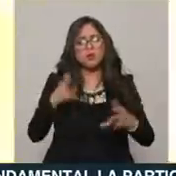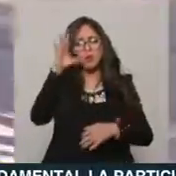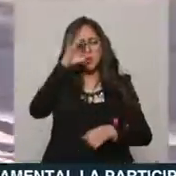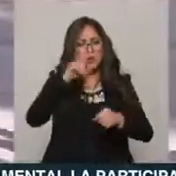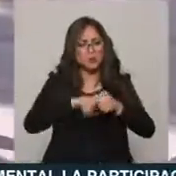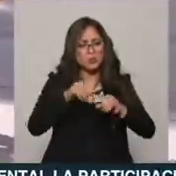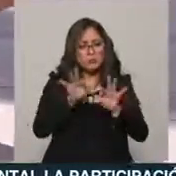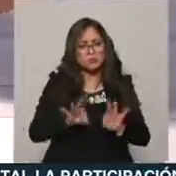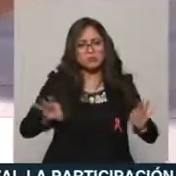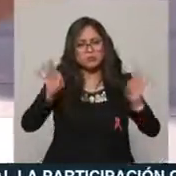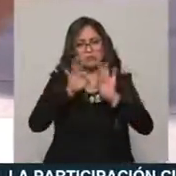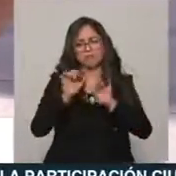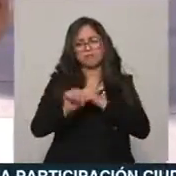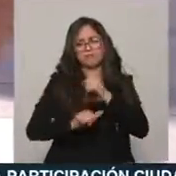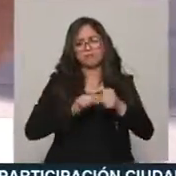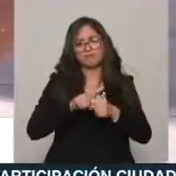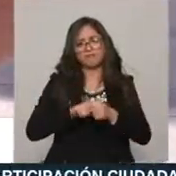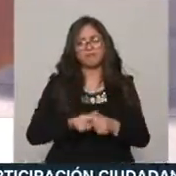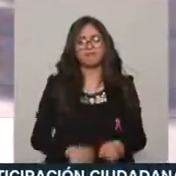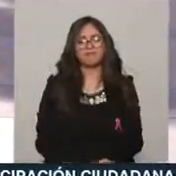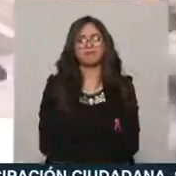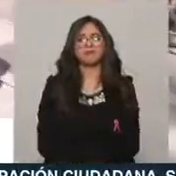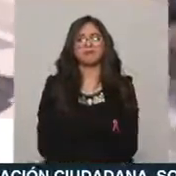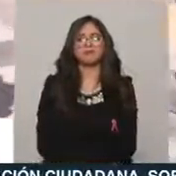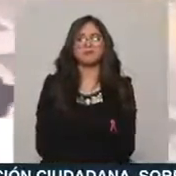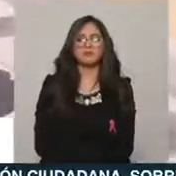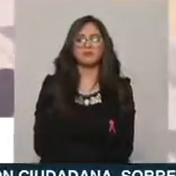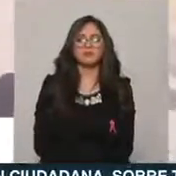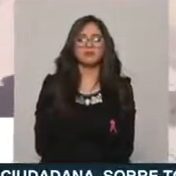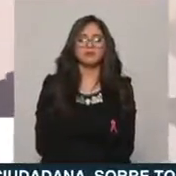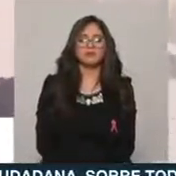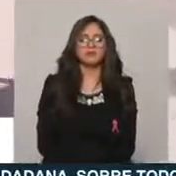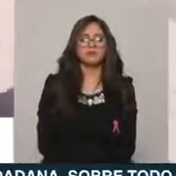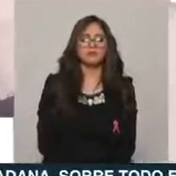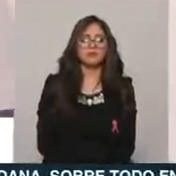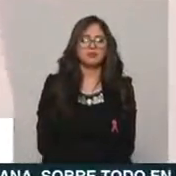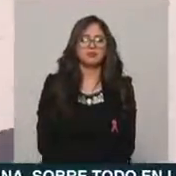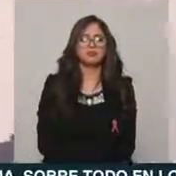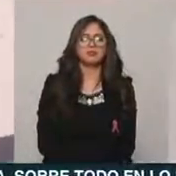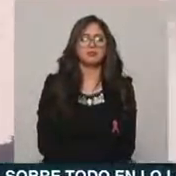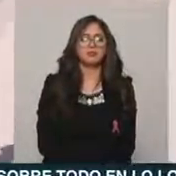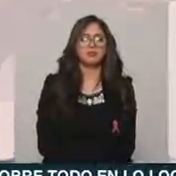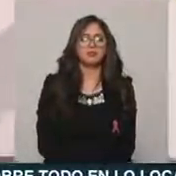animales. Con imágenes de Jorge Barajas, Gloria López, 21 Noticias.